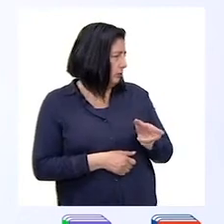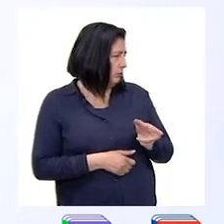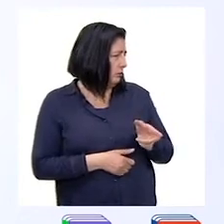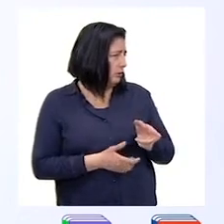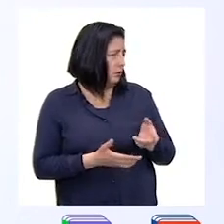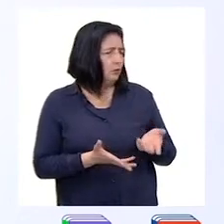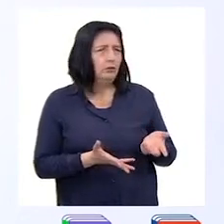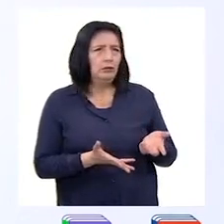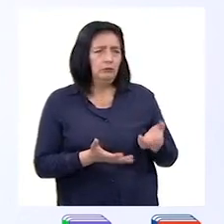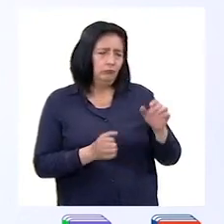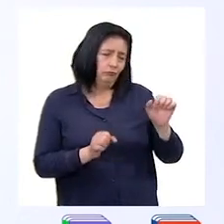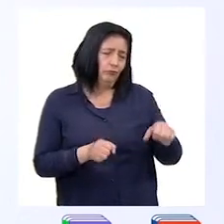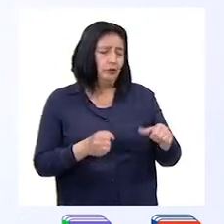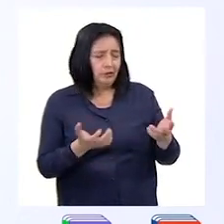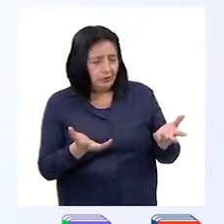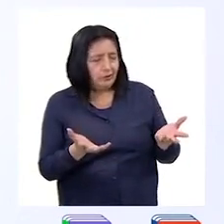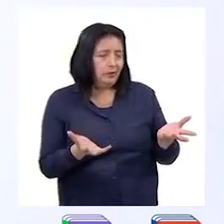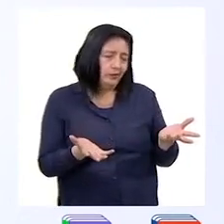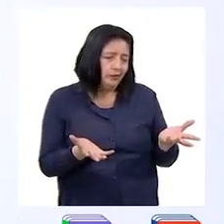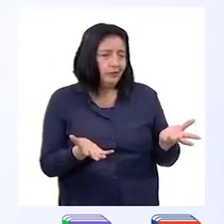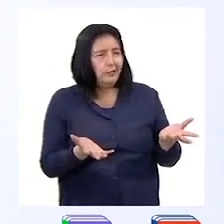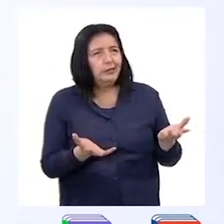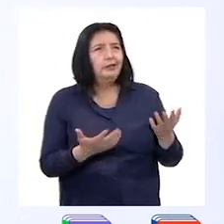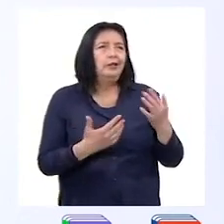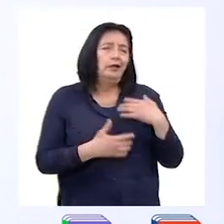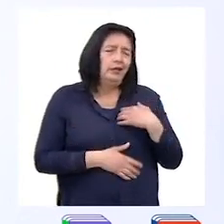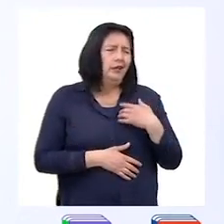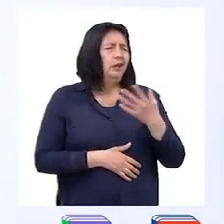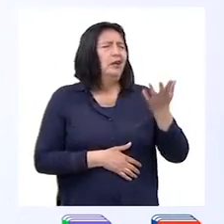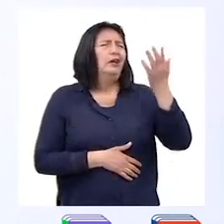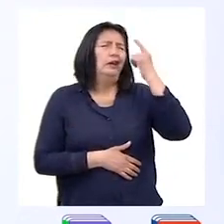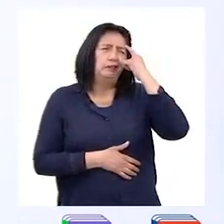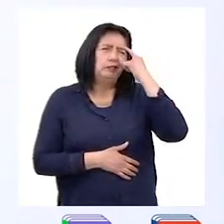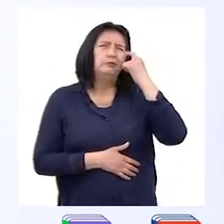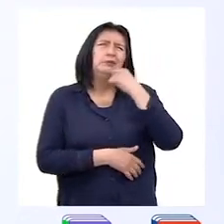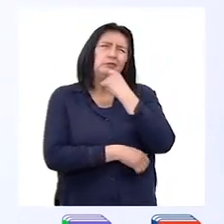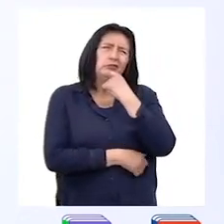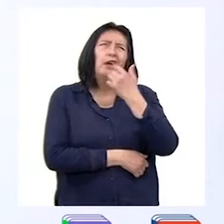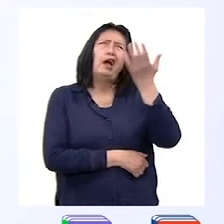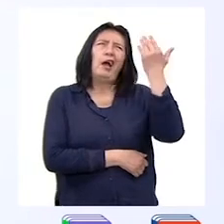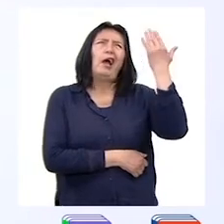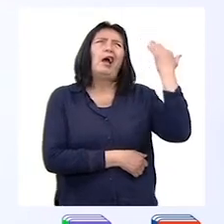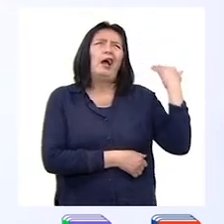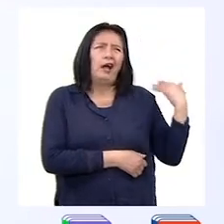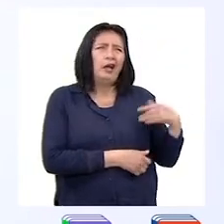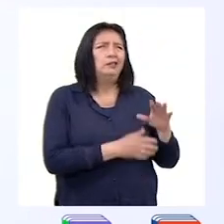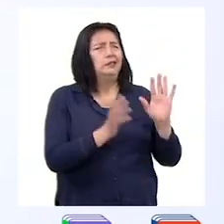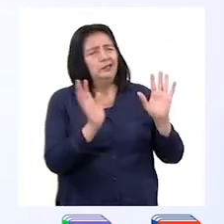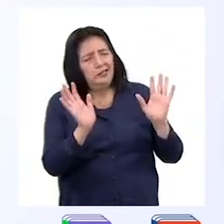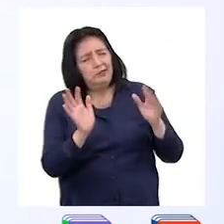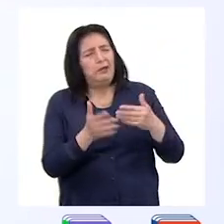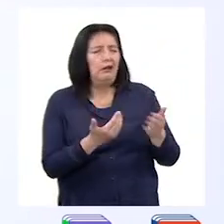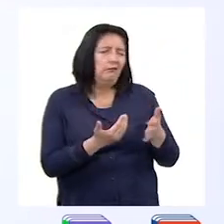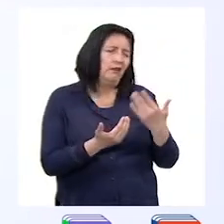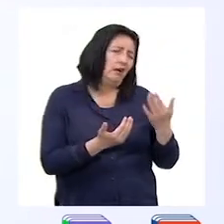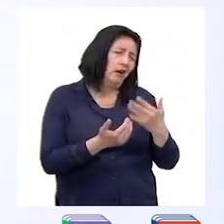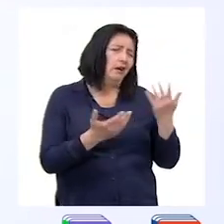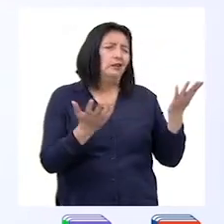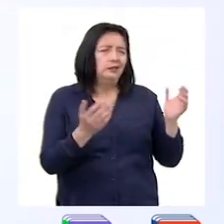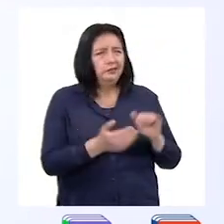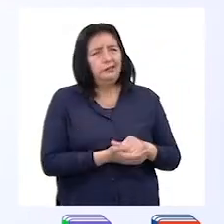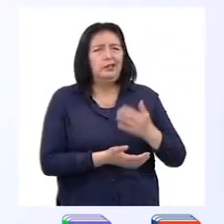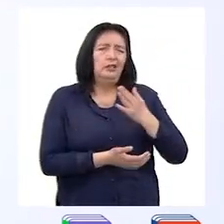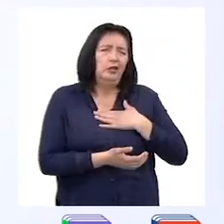dijo: Claro, vale. Ay, a veces pienso que antes todo era mucho más sencillo. En